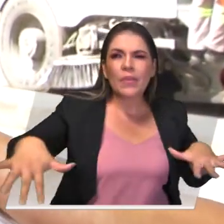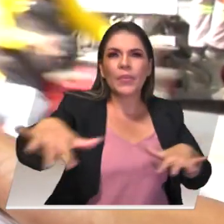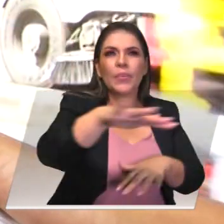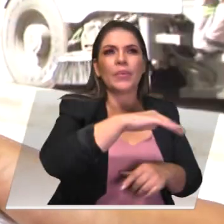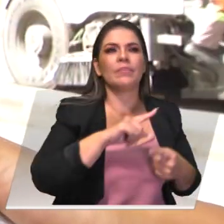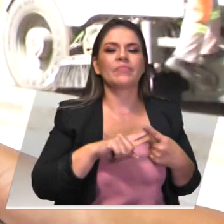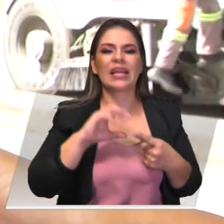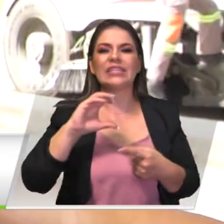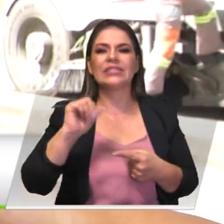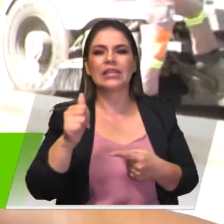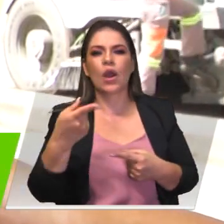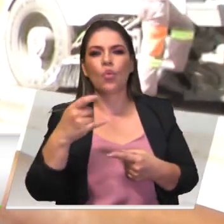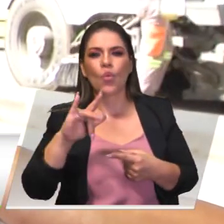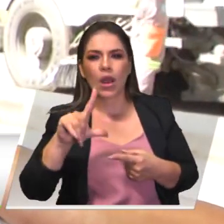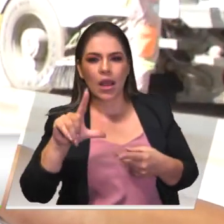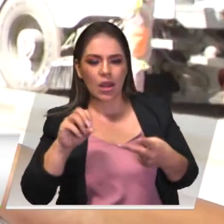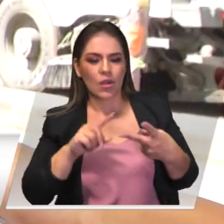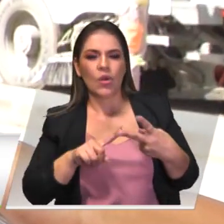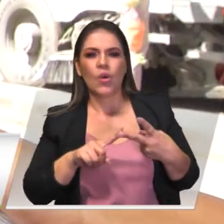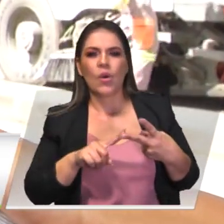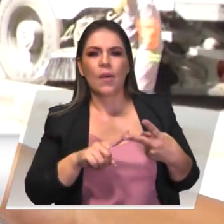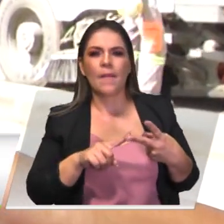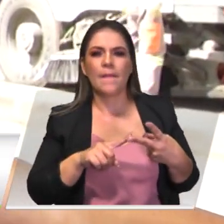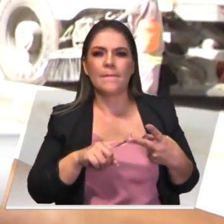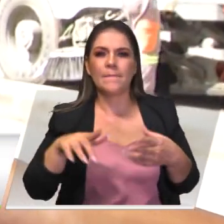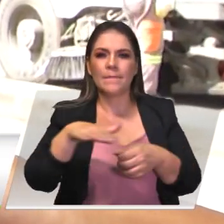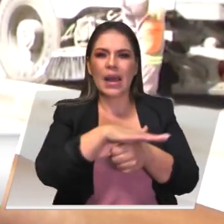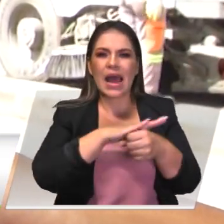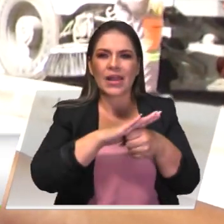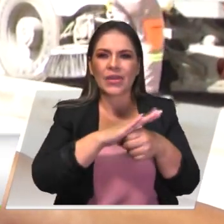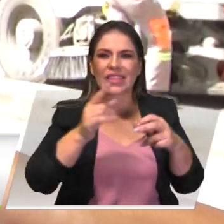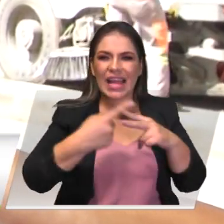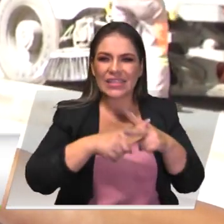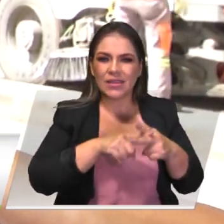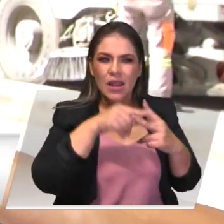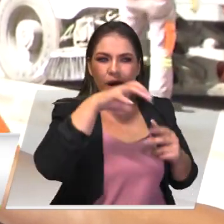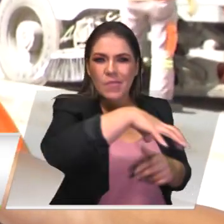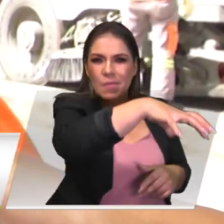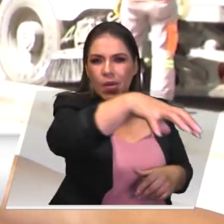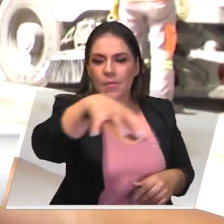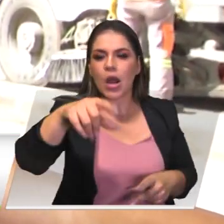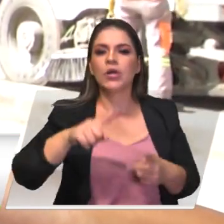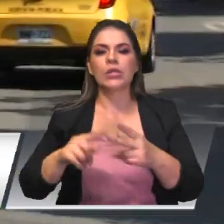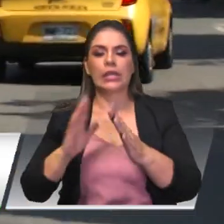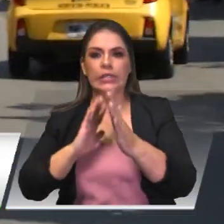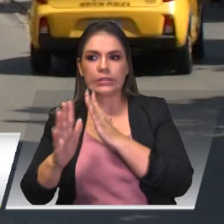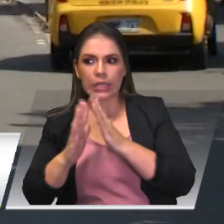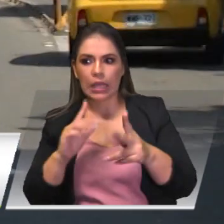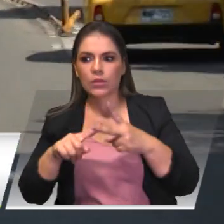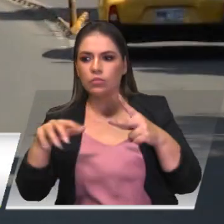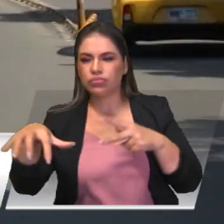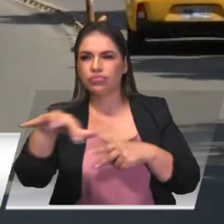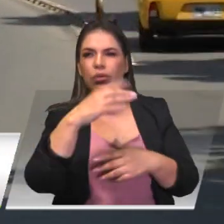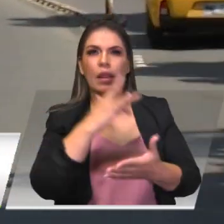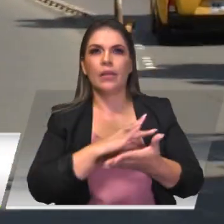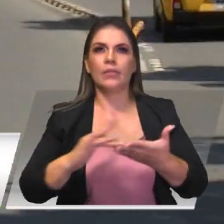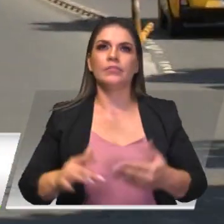Chagualo, Barrio Triste, La Valladera, en todos los paseos del centro de la ciudad y en todos los pasajes. Una